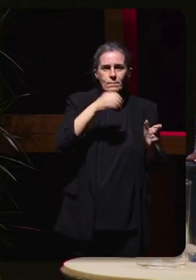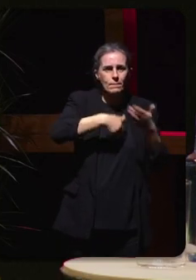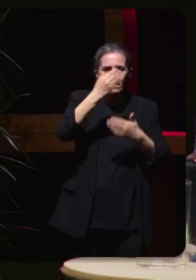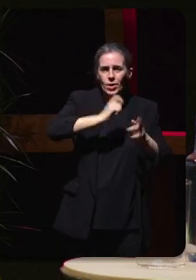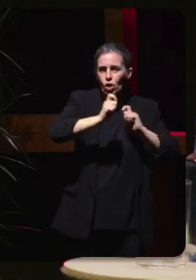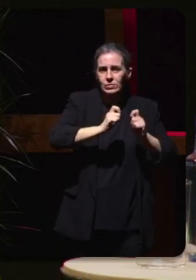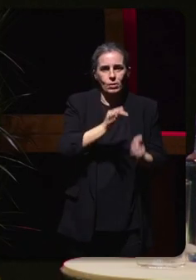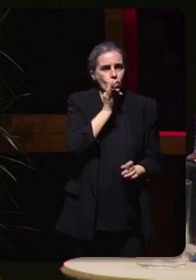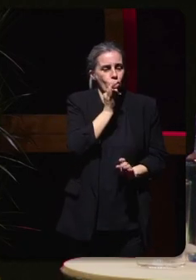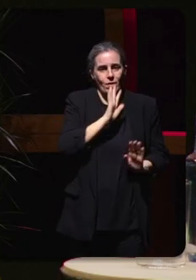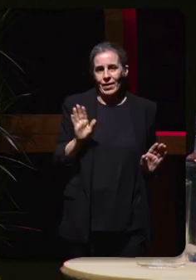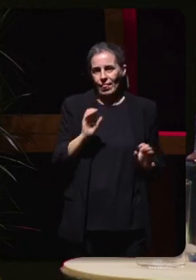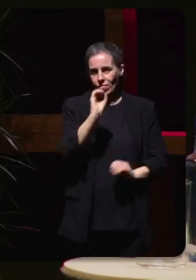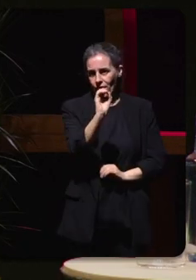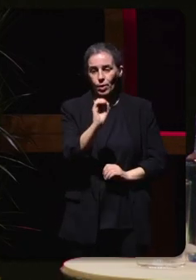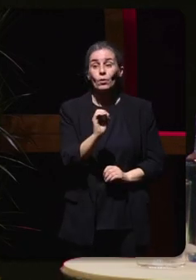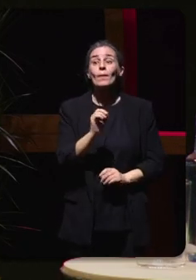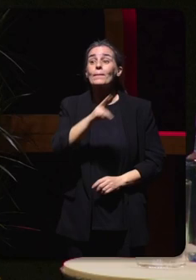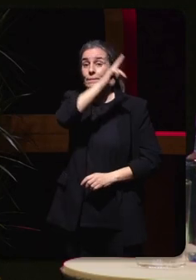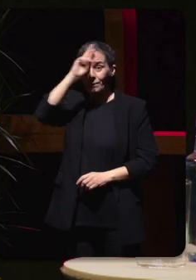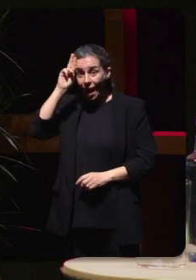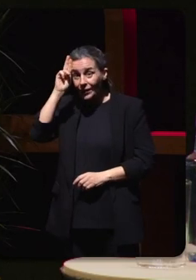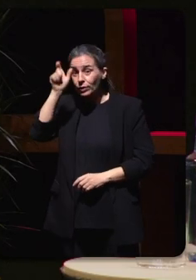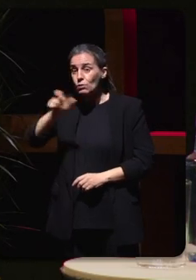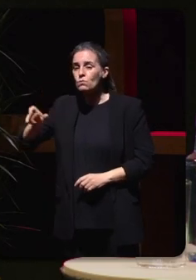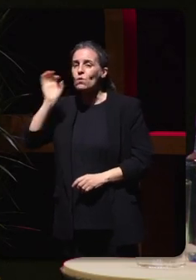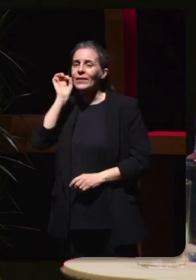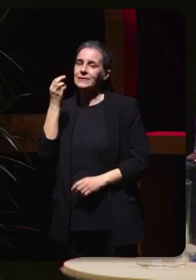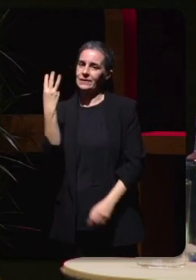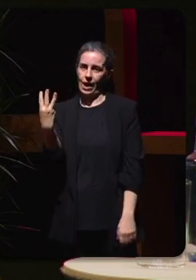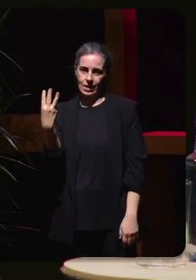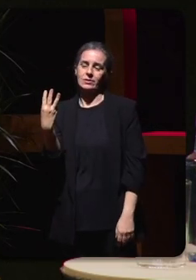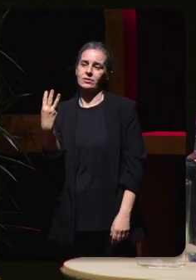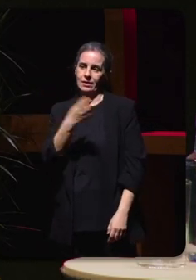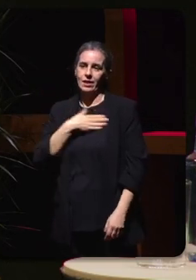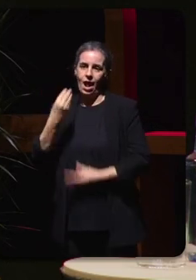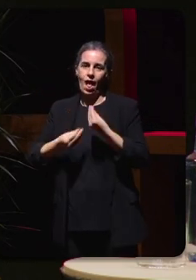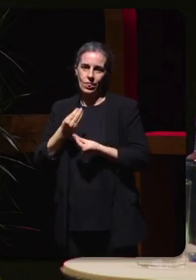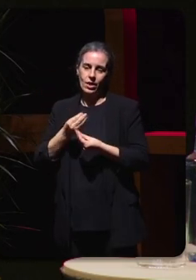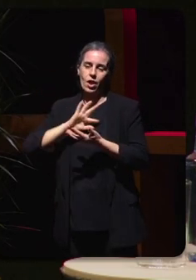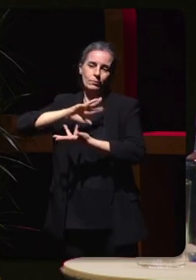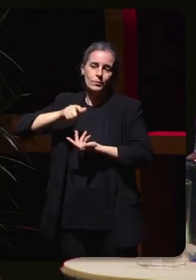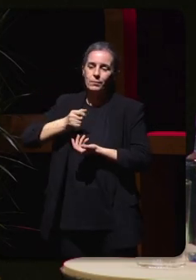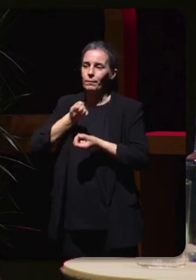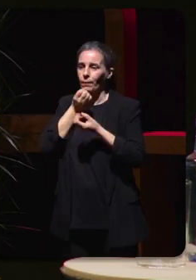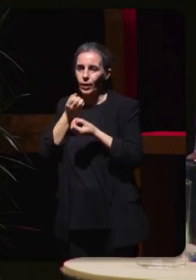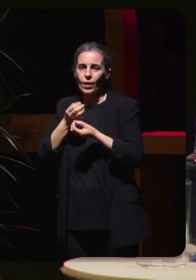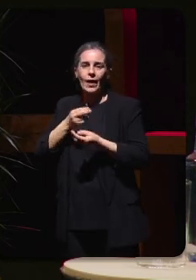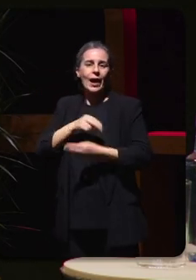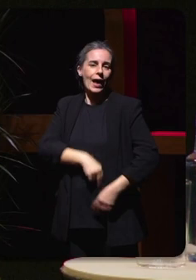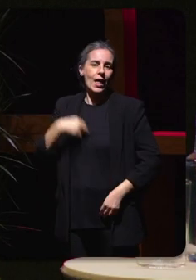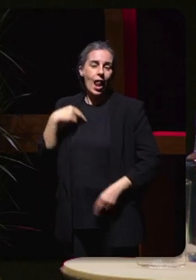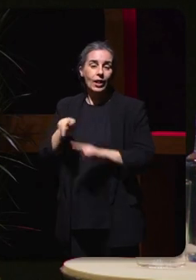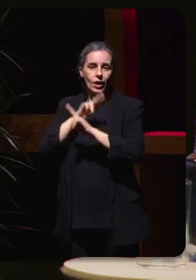reportera. Y en Madrid había tres, o sea, que quisieran hacer información general y sobre todo internacional,